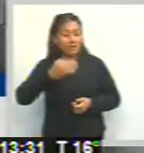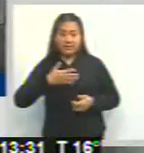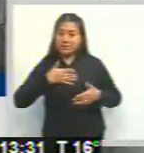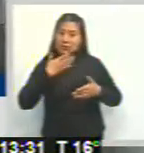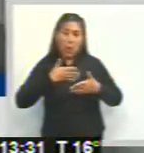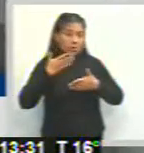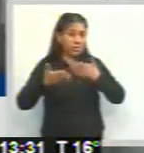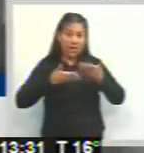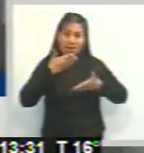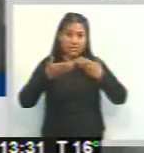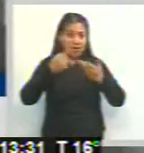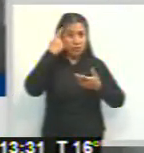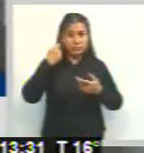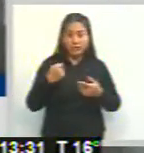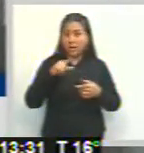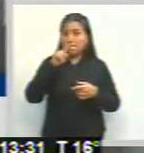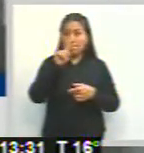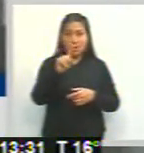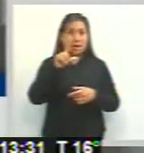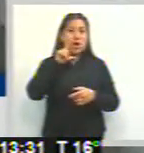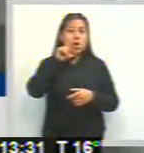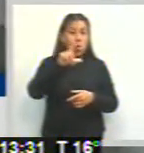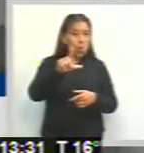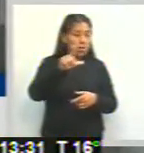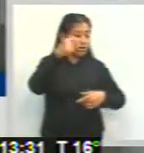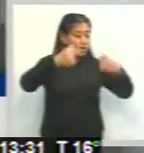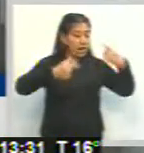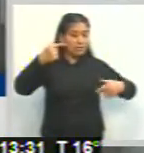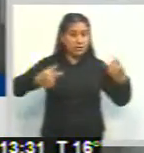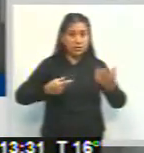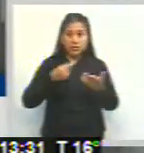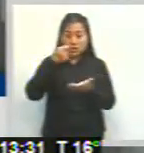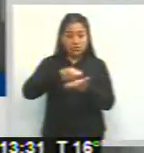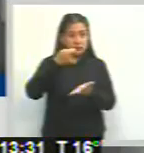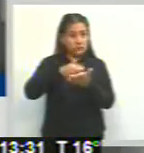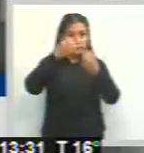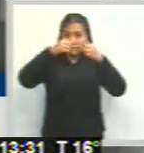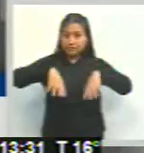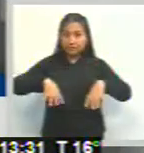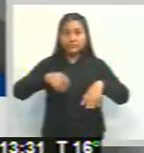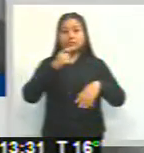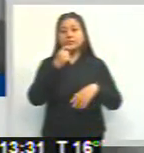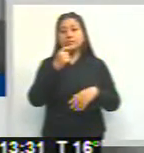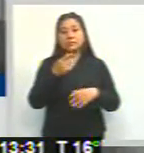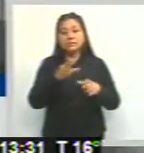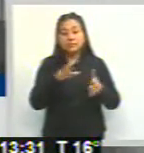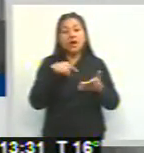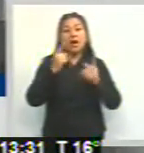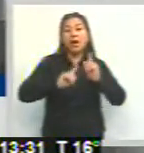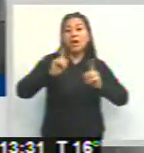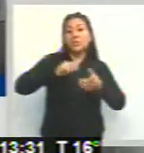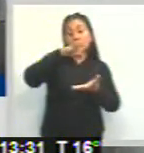contentas porque desde el 1 de julio se ve que la gente cobró y empezó a comprar las pecheras, ya las tenían